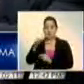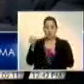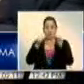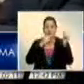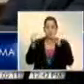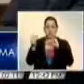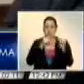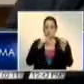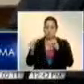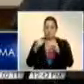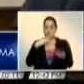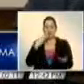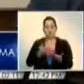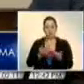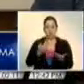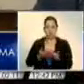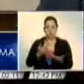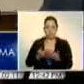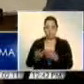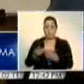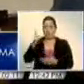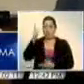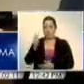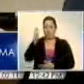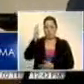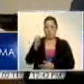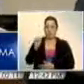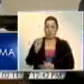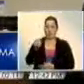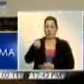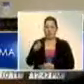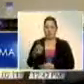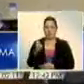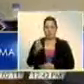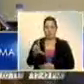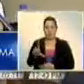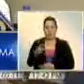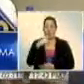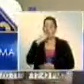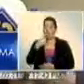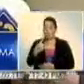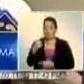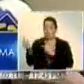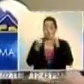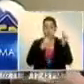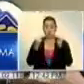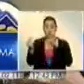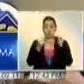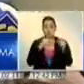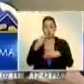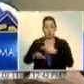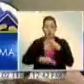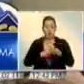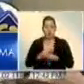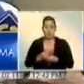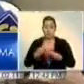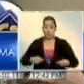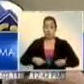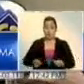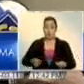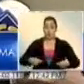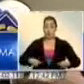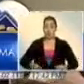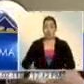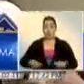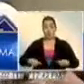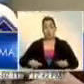el punto a proposición del diputado Ángel Rodríguez, quien ha traído a discusión el hecho de los gastos que